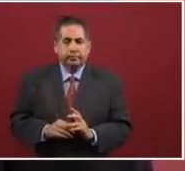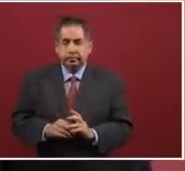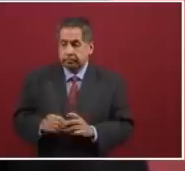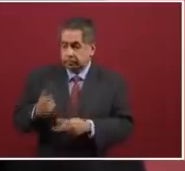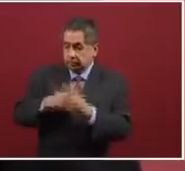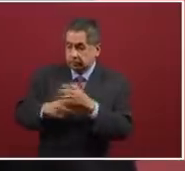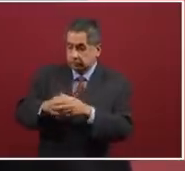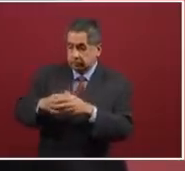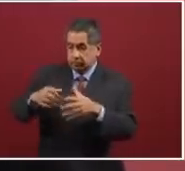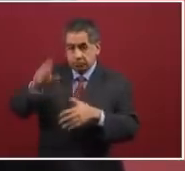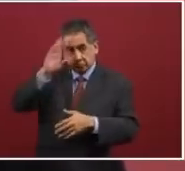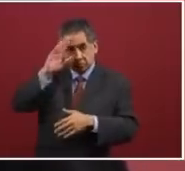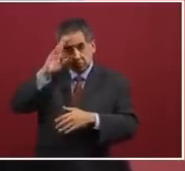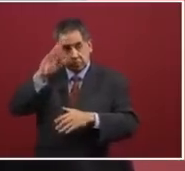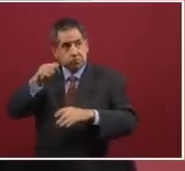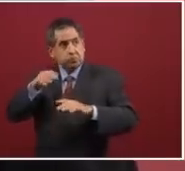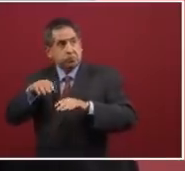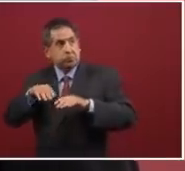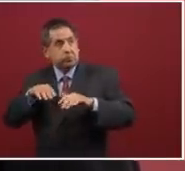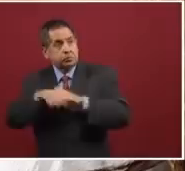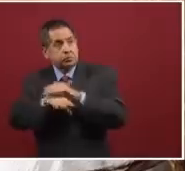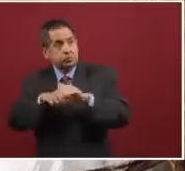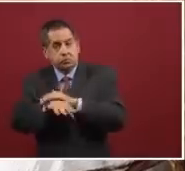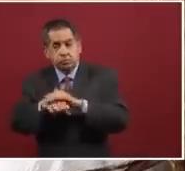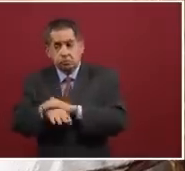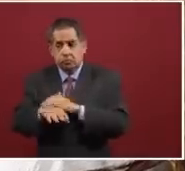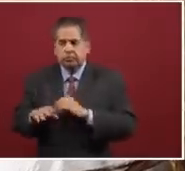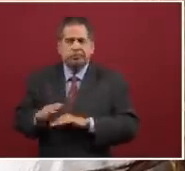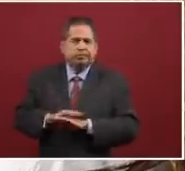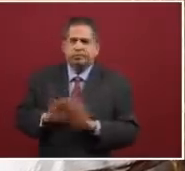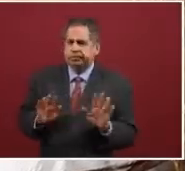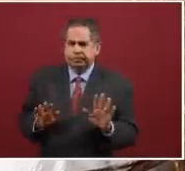aumente el flujo migratorio,